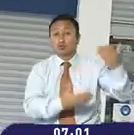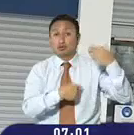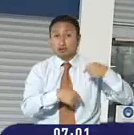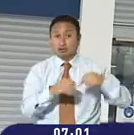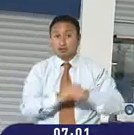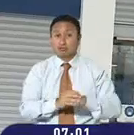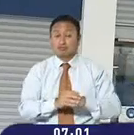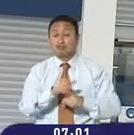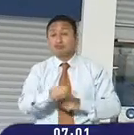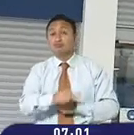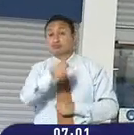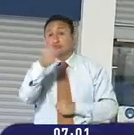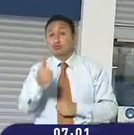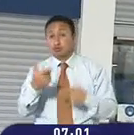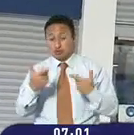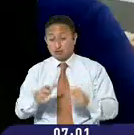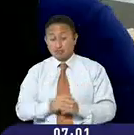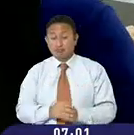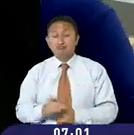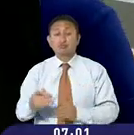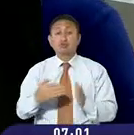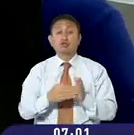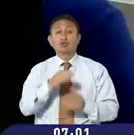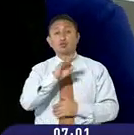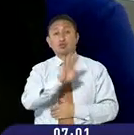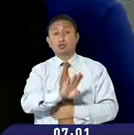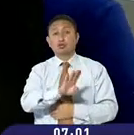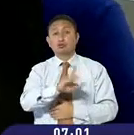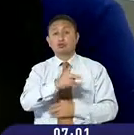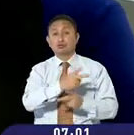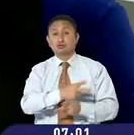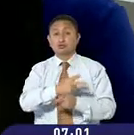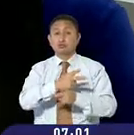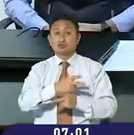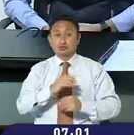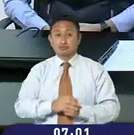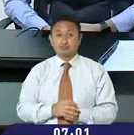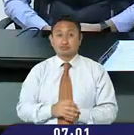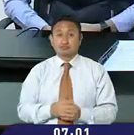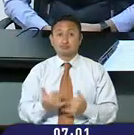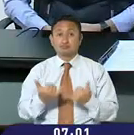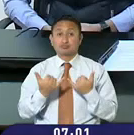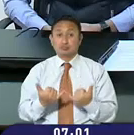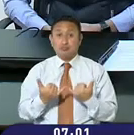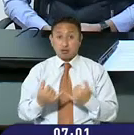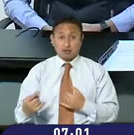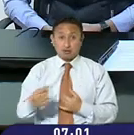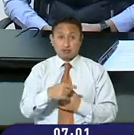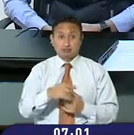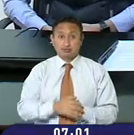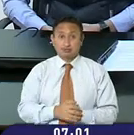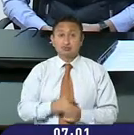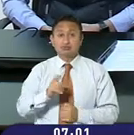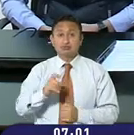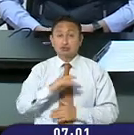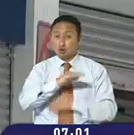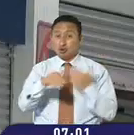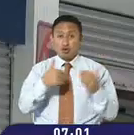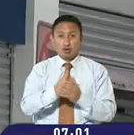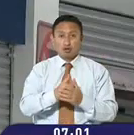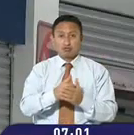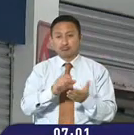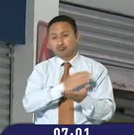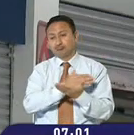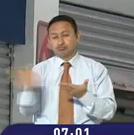habría presentado solo contra 4 de los 7 consejeros. Ahora con esto se busca la salida de todos.